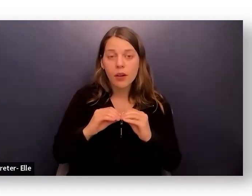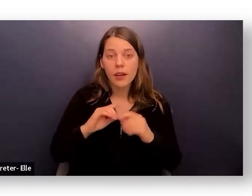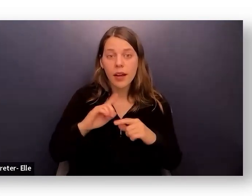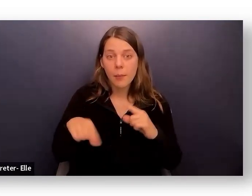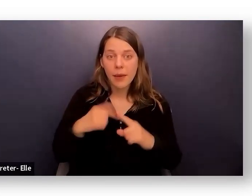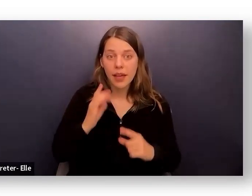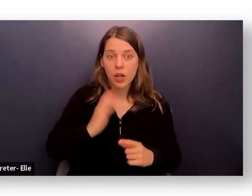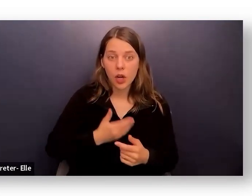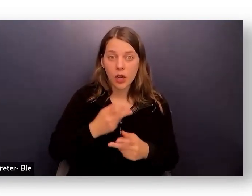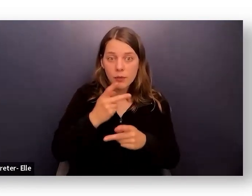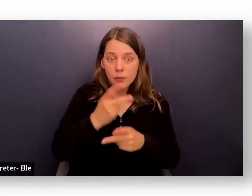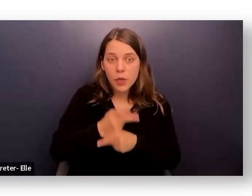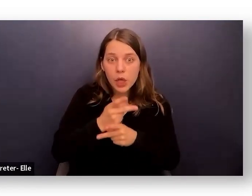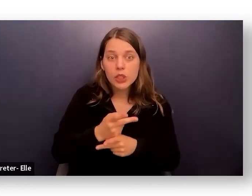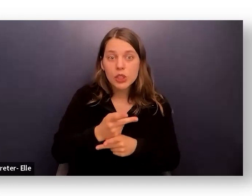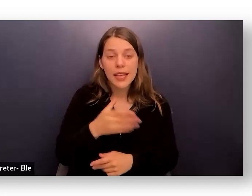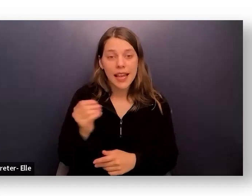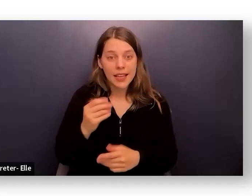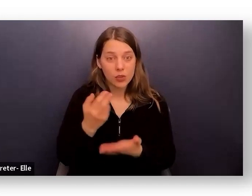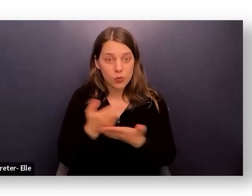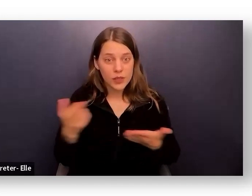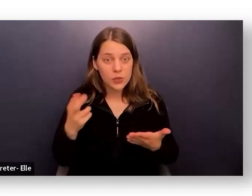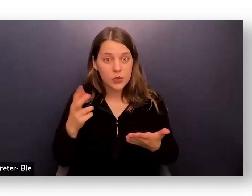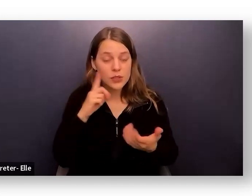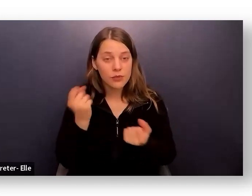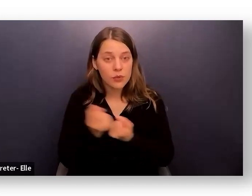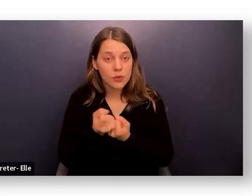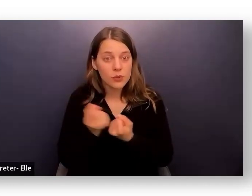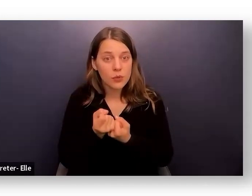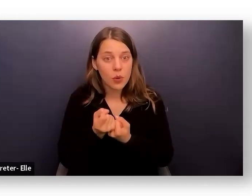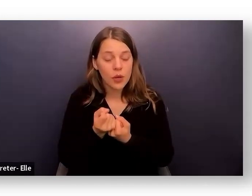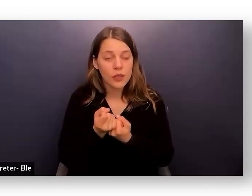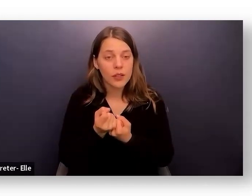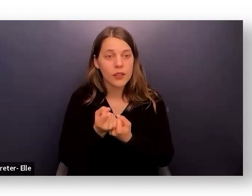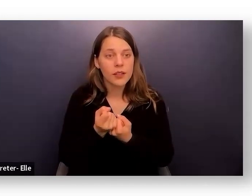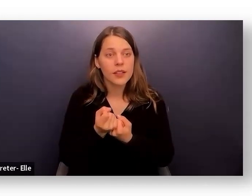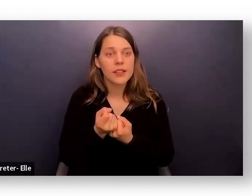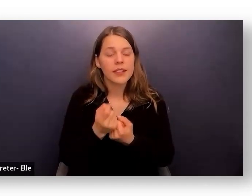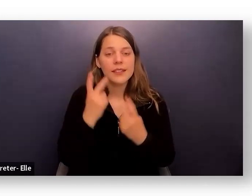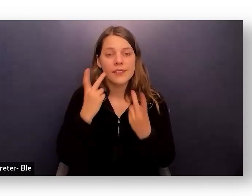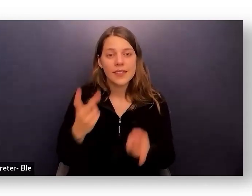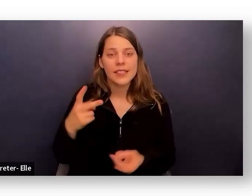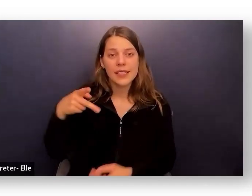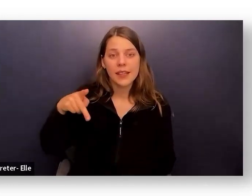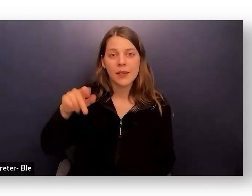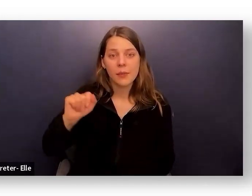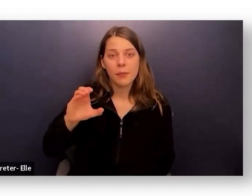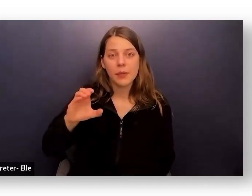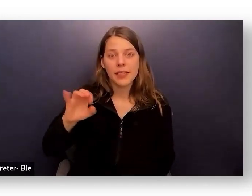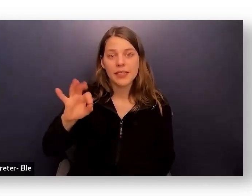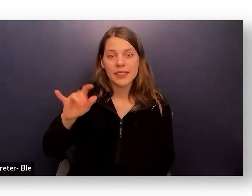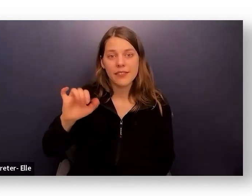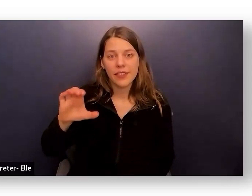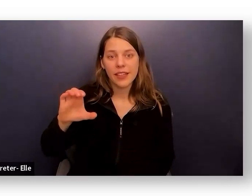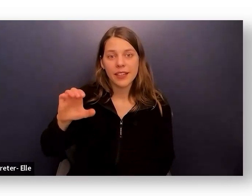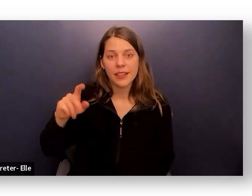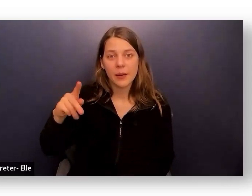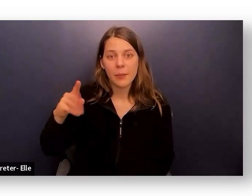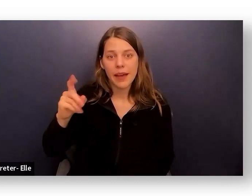Para obtener más información sobre estas situaciones de seguridad y recursos para ayudarlo durante la temporada de incendios forestales,